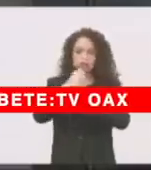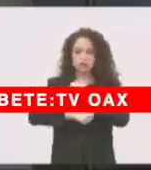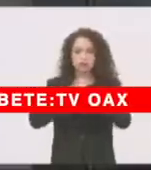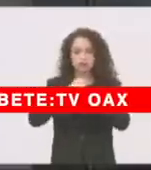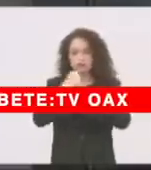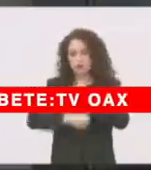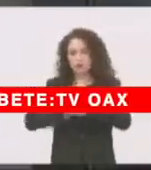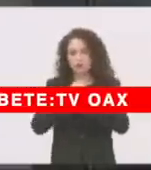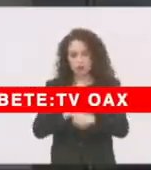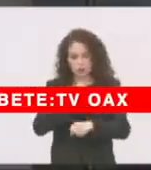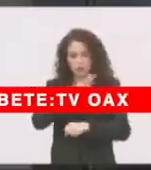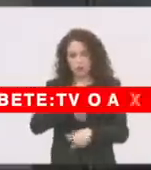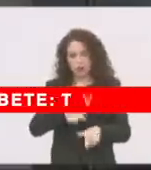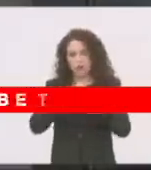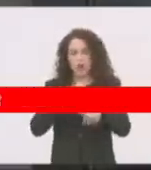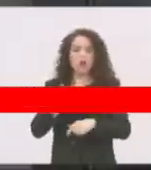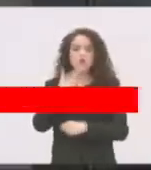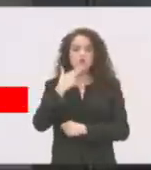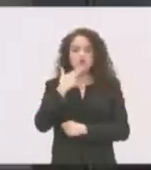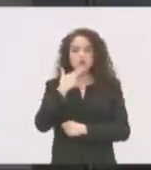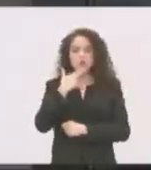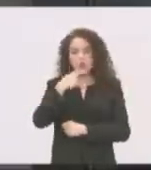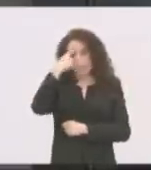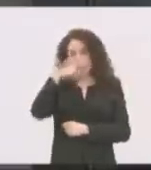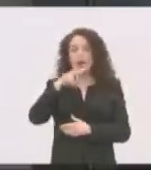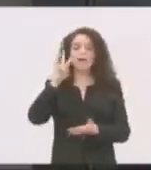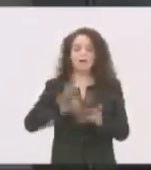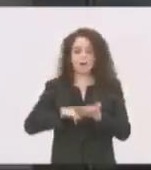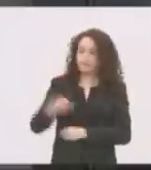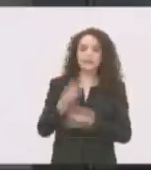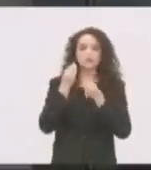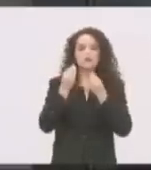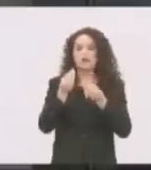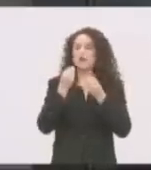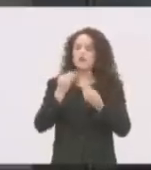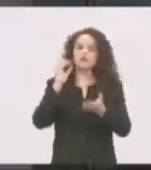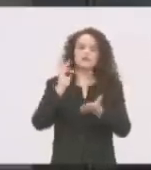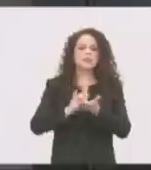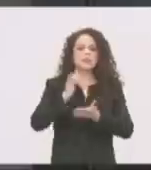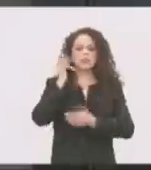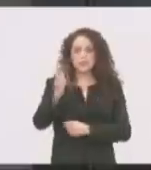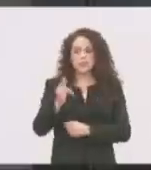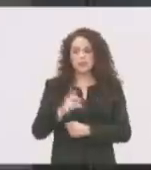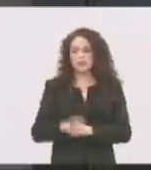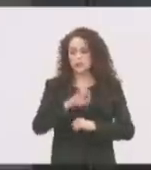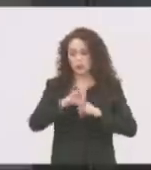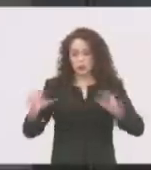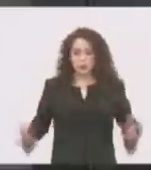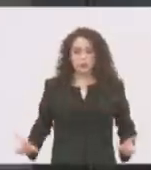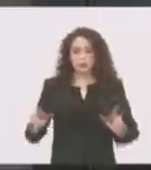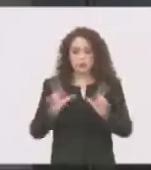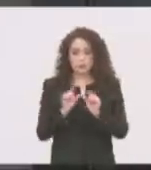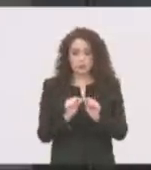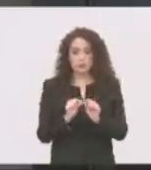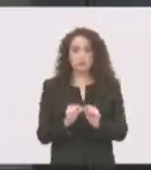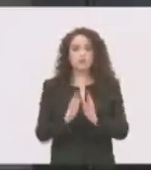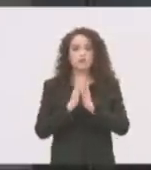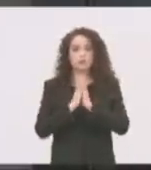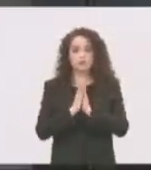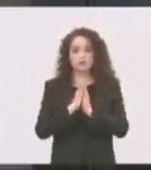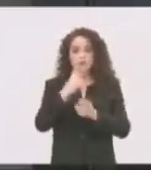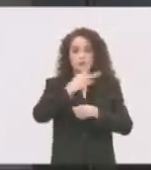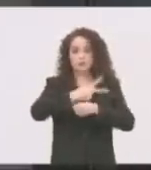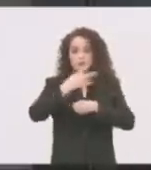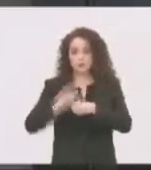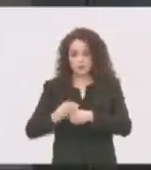será ampliamente utilizada como referencia de valor. Para finalizar, los invito a todos a que puedan